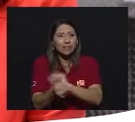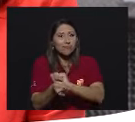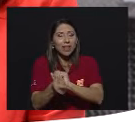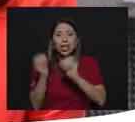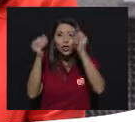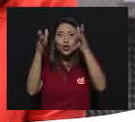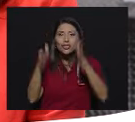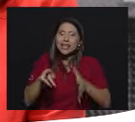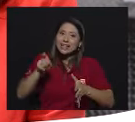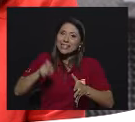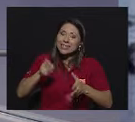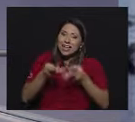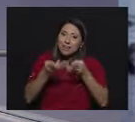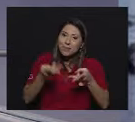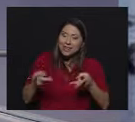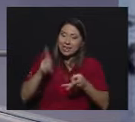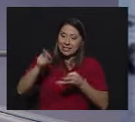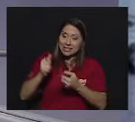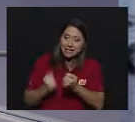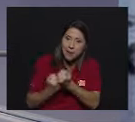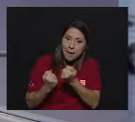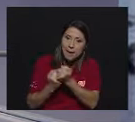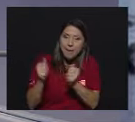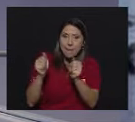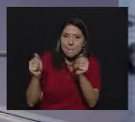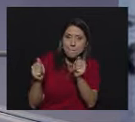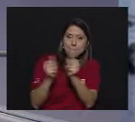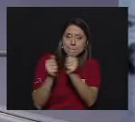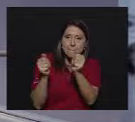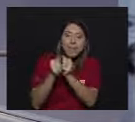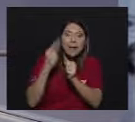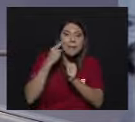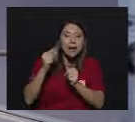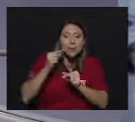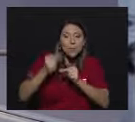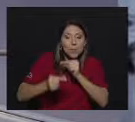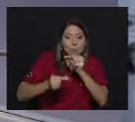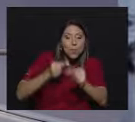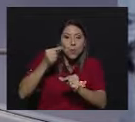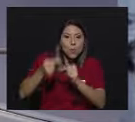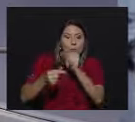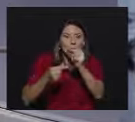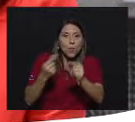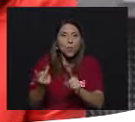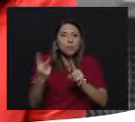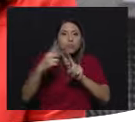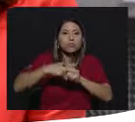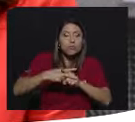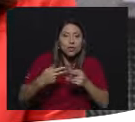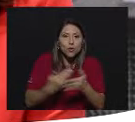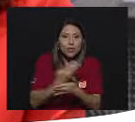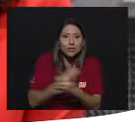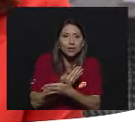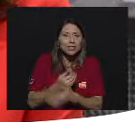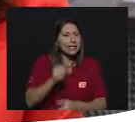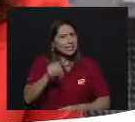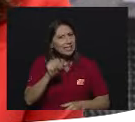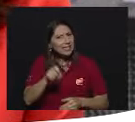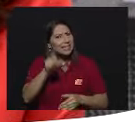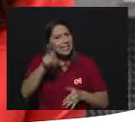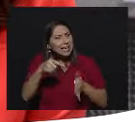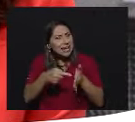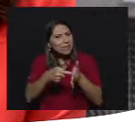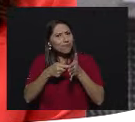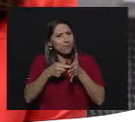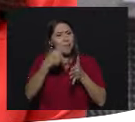Ese docente requiere de herramientas y acompañamiento para poder ir gradualmente implementando esas innovaciones. Claro, y requiere tener el perfil.